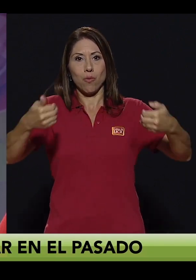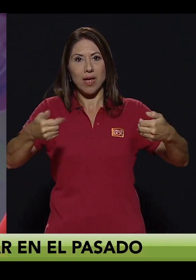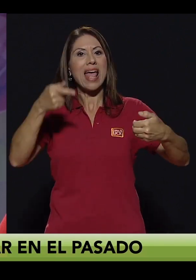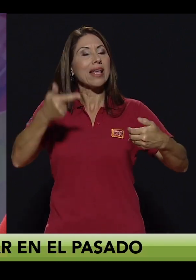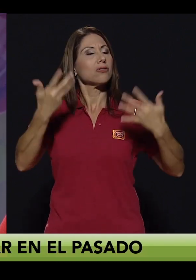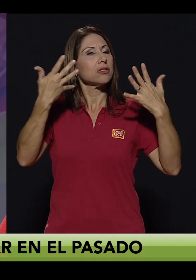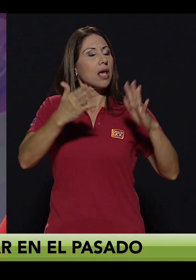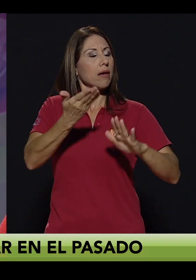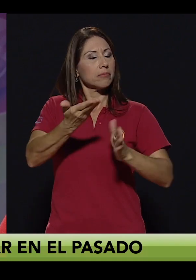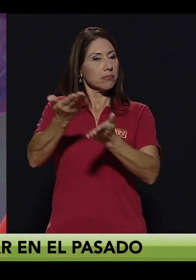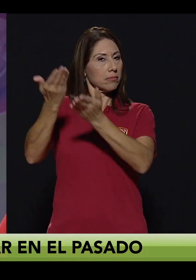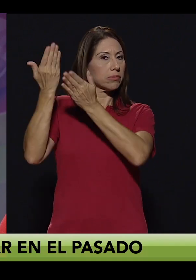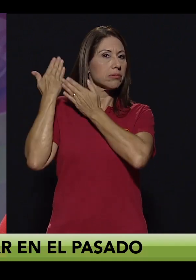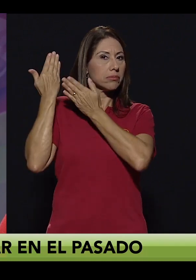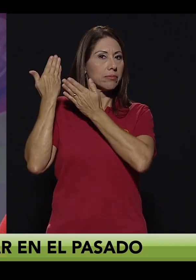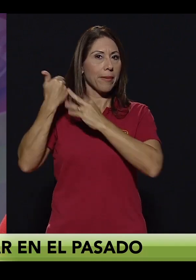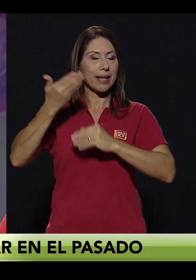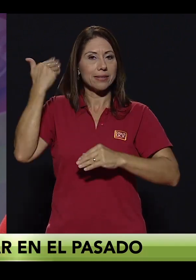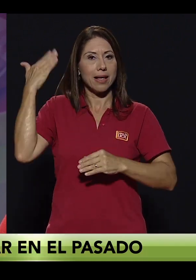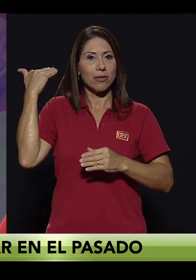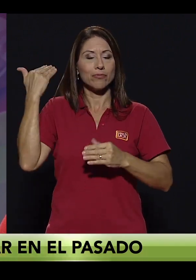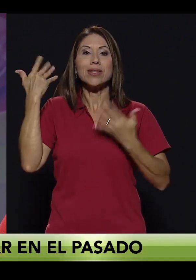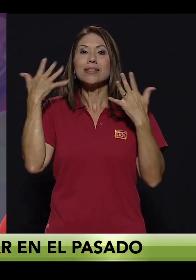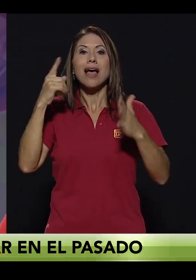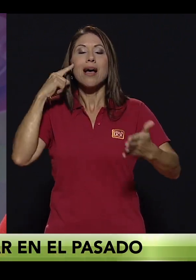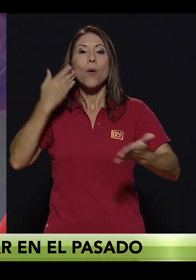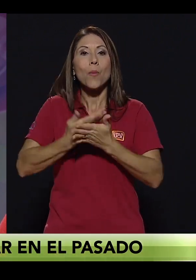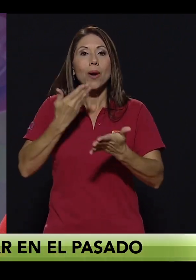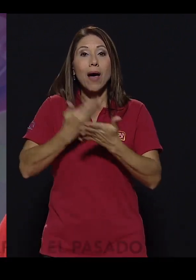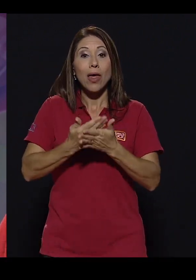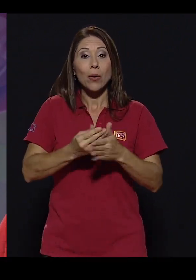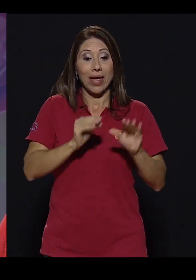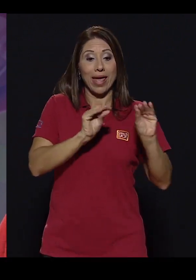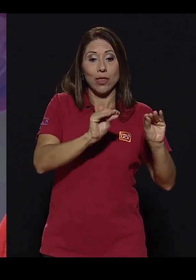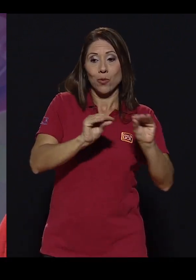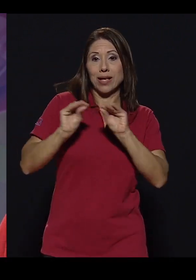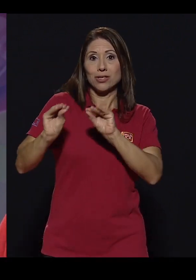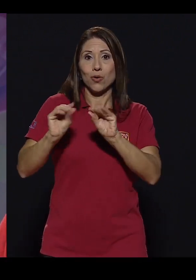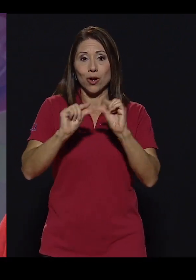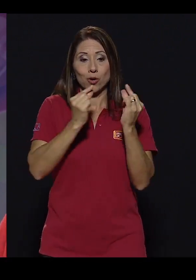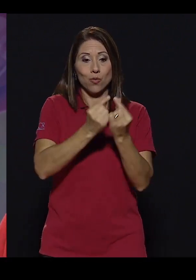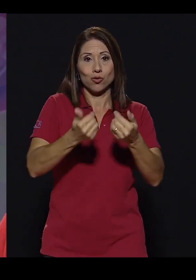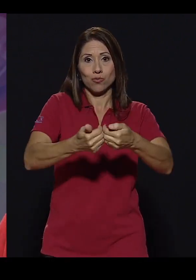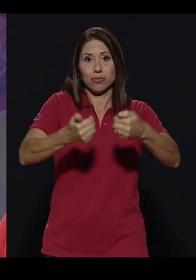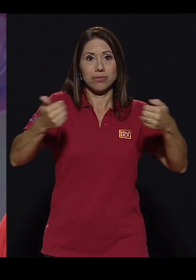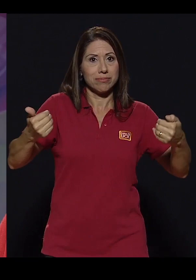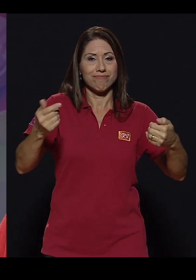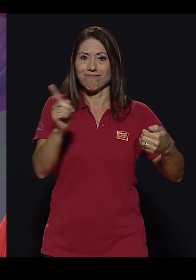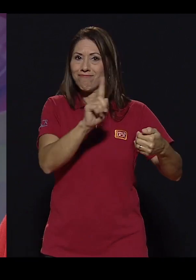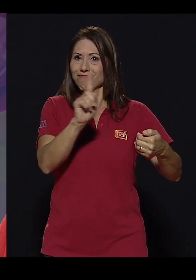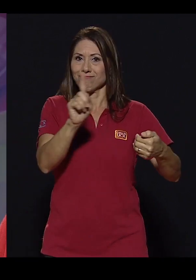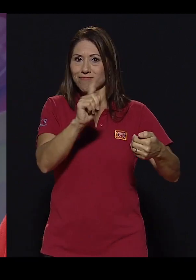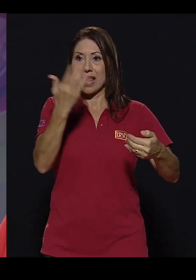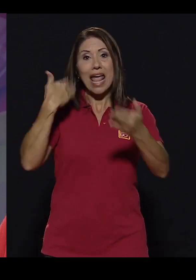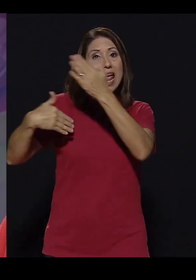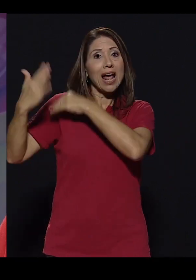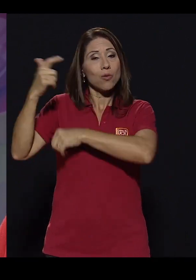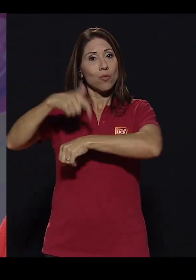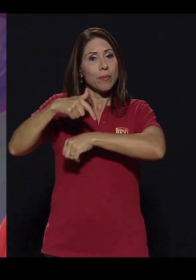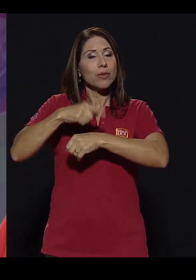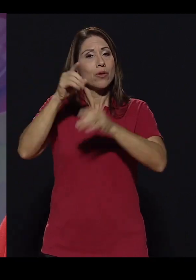se ha comprobado que la educación segregada no es lo mejor en algún momento fue